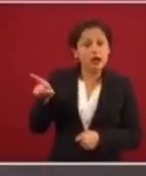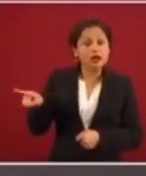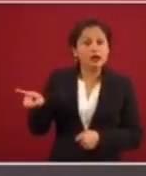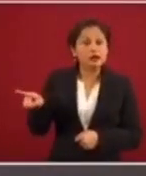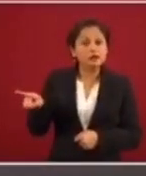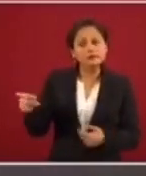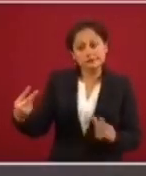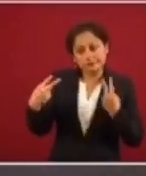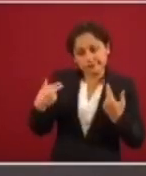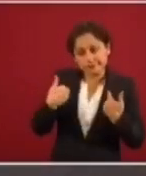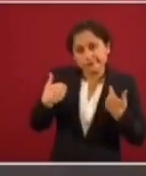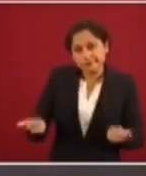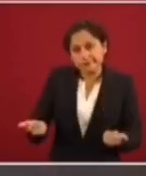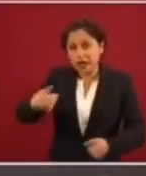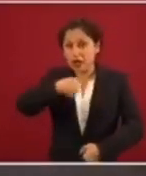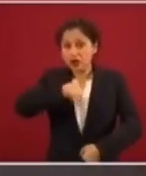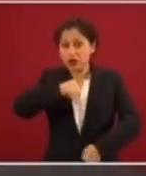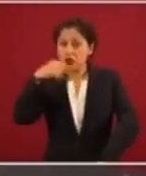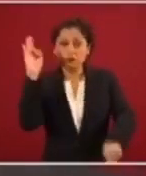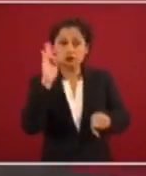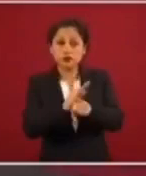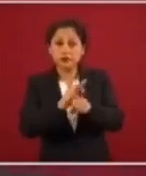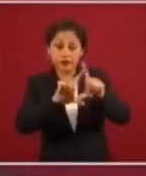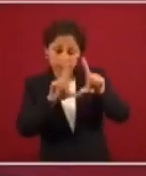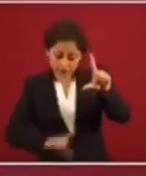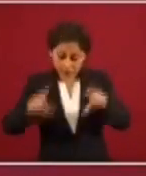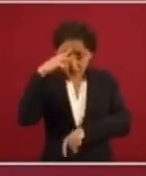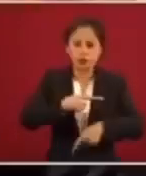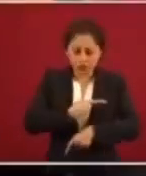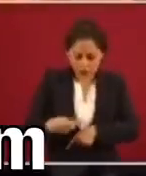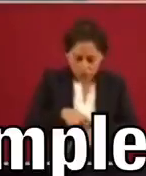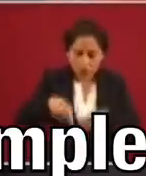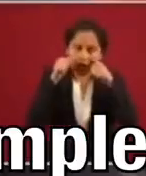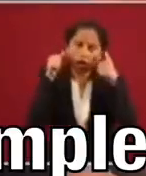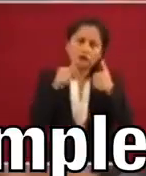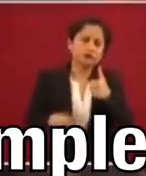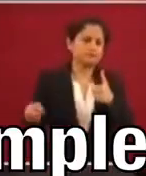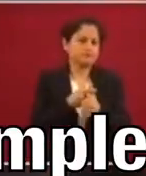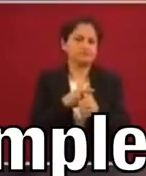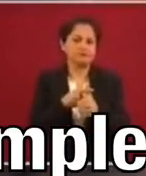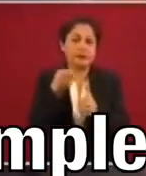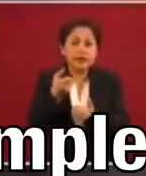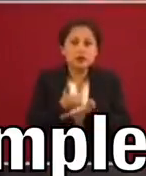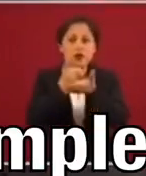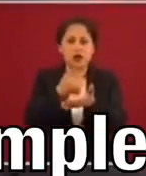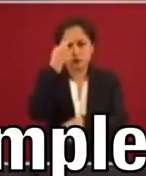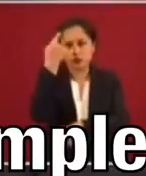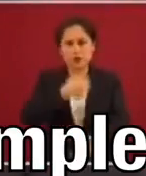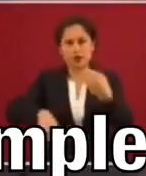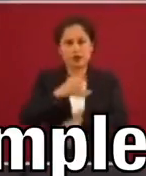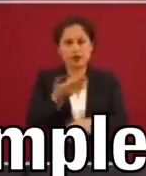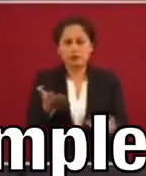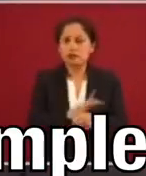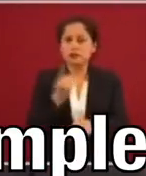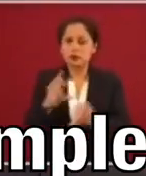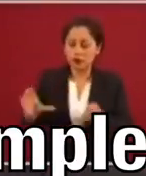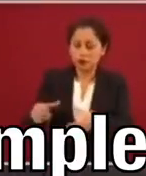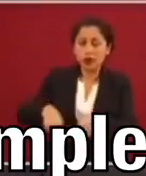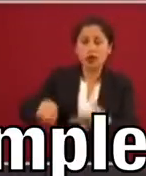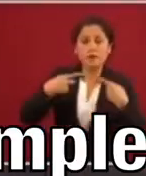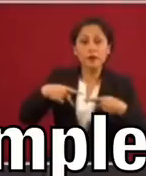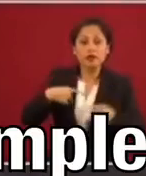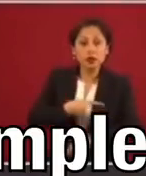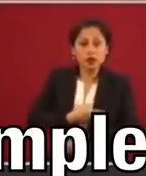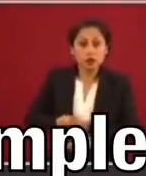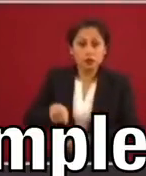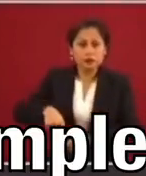estoy aquí para representar los intereses del pueblo de México, de todos. Si están bien los más necesitados, vamos a